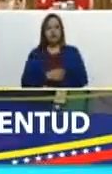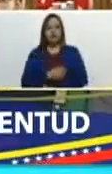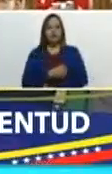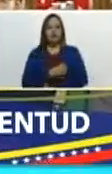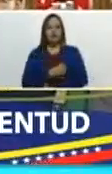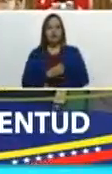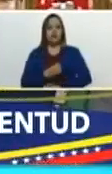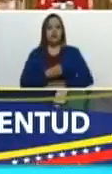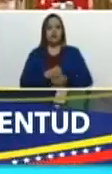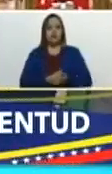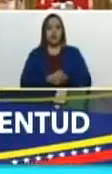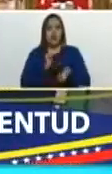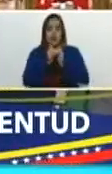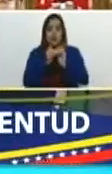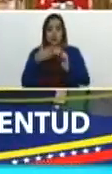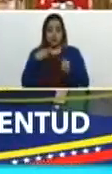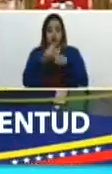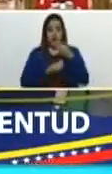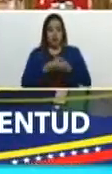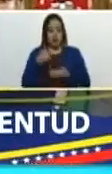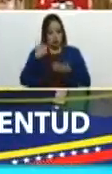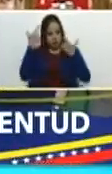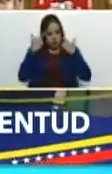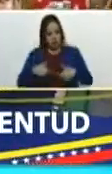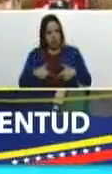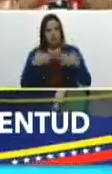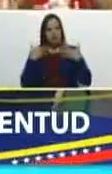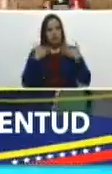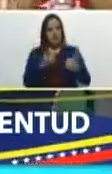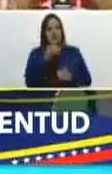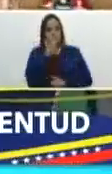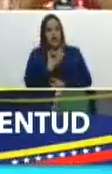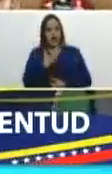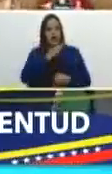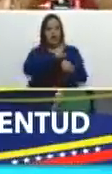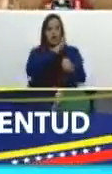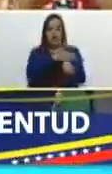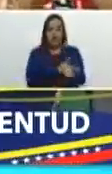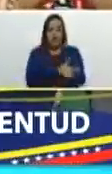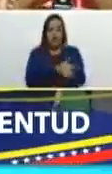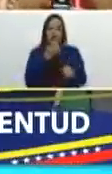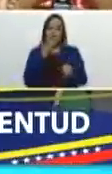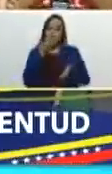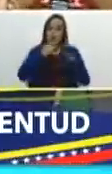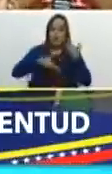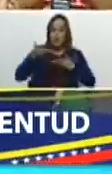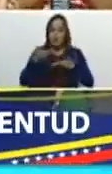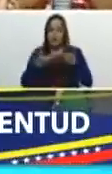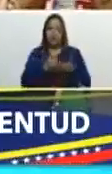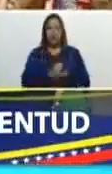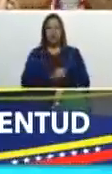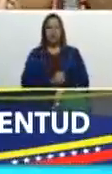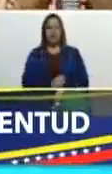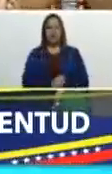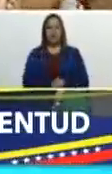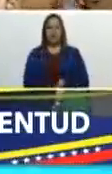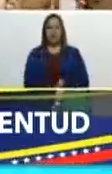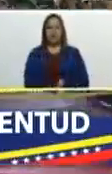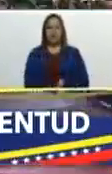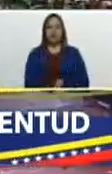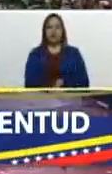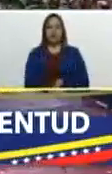hice, hoy me mantengo saludable, me mantengo fuerte, me mantengo vital. Y el cuerpo